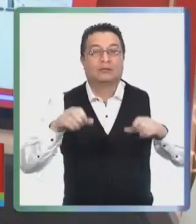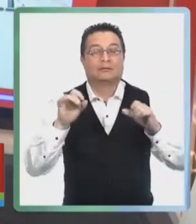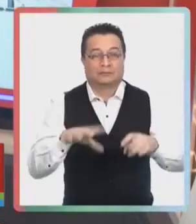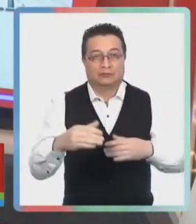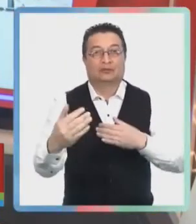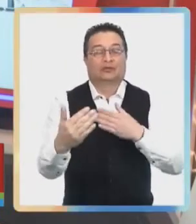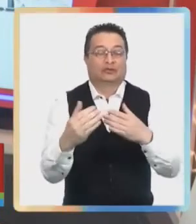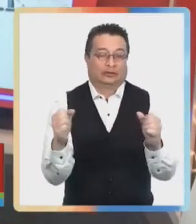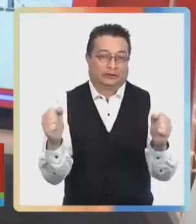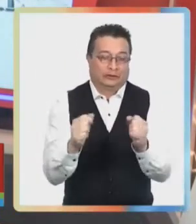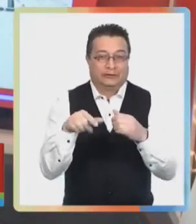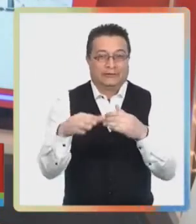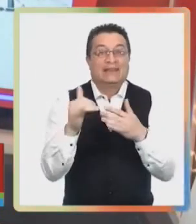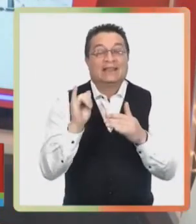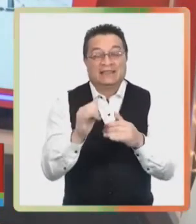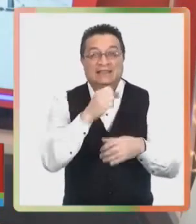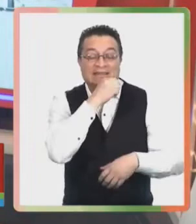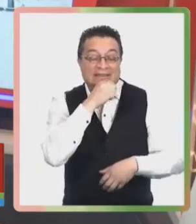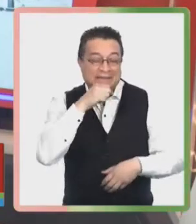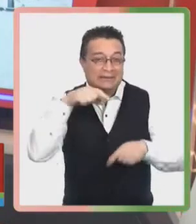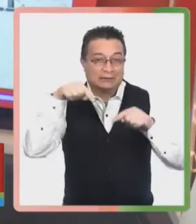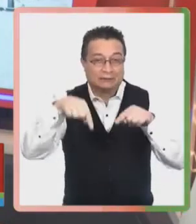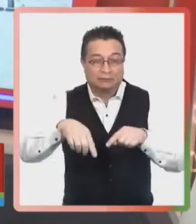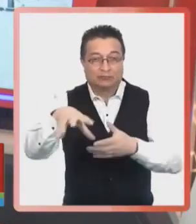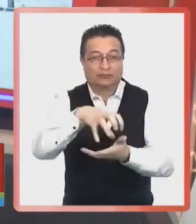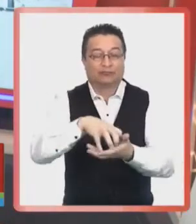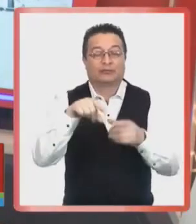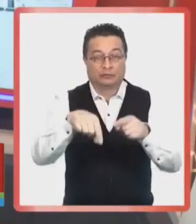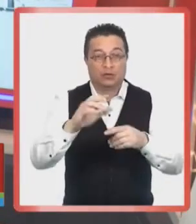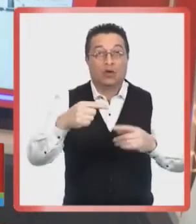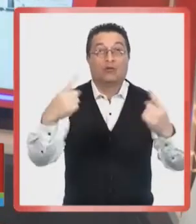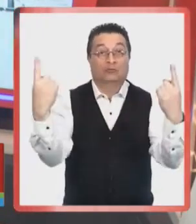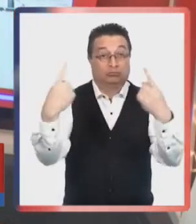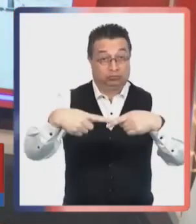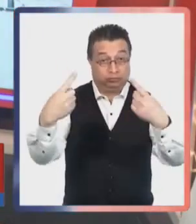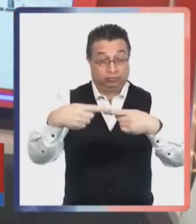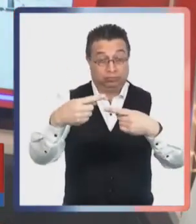frente a la fuerte sequía en la zona. Precisamente la nieve obligó a cerrar